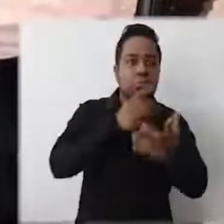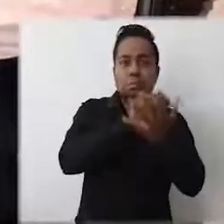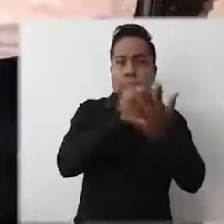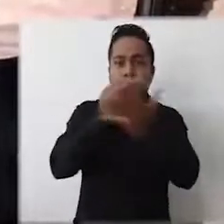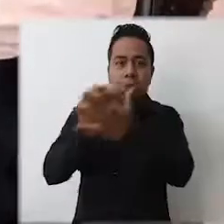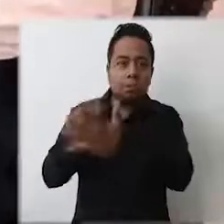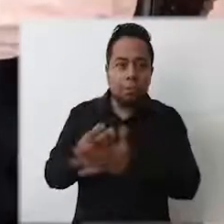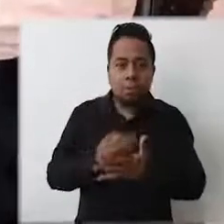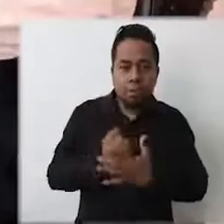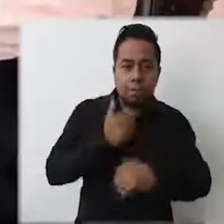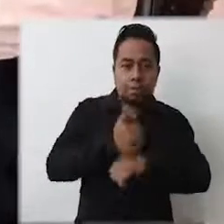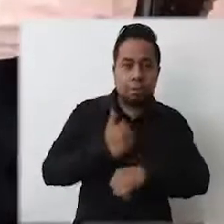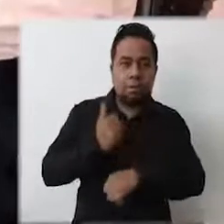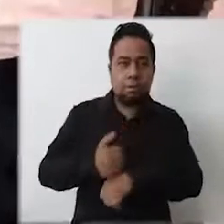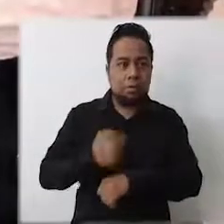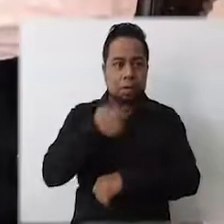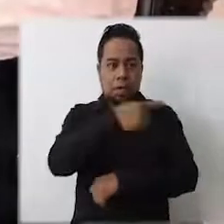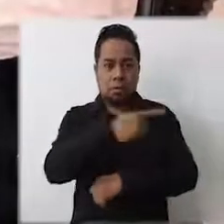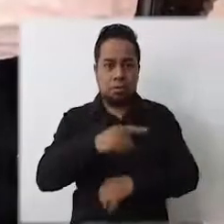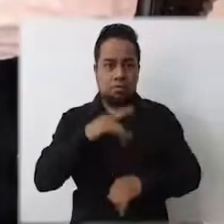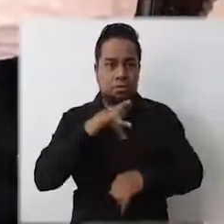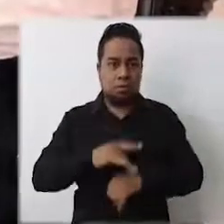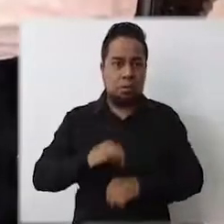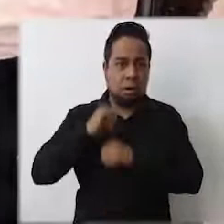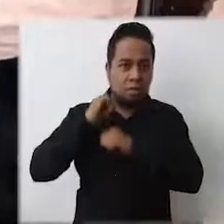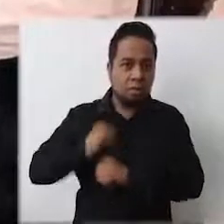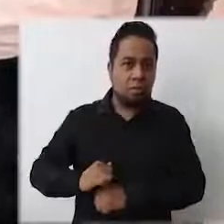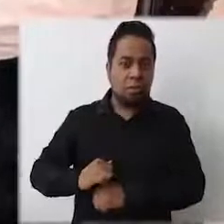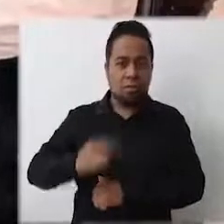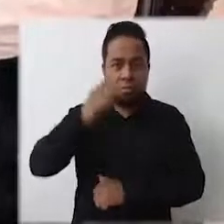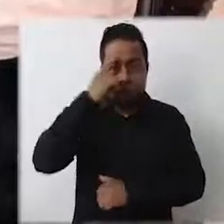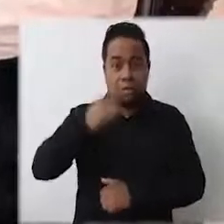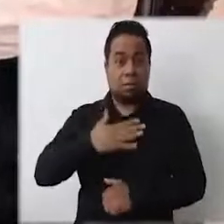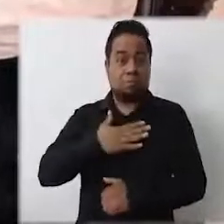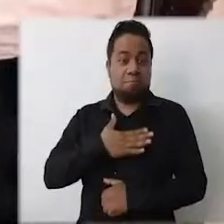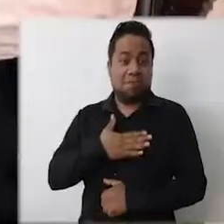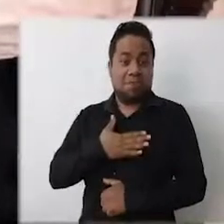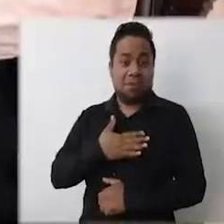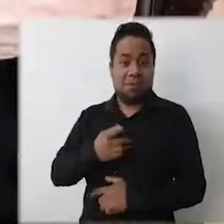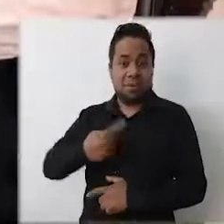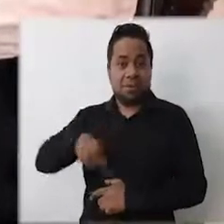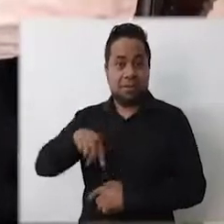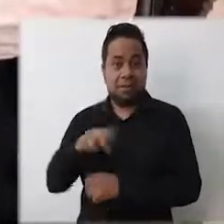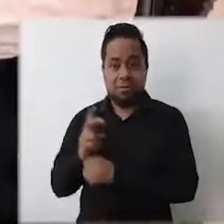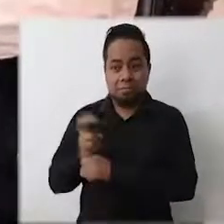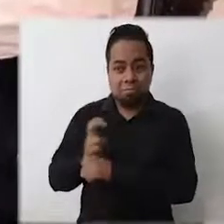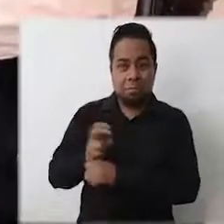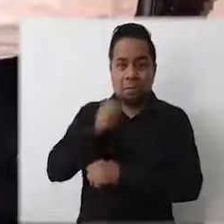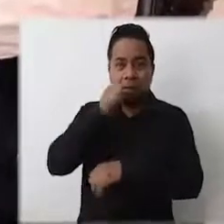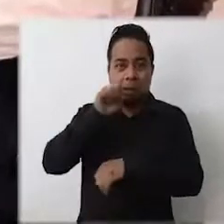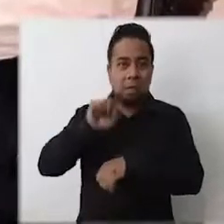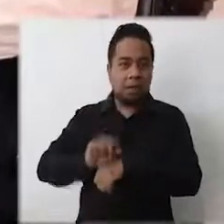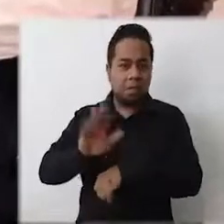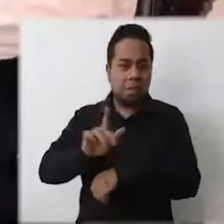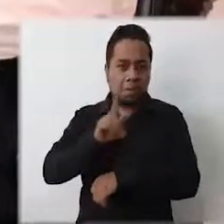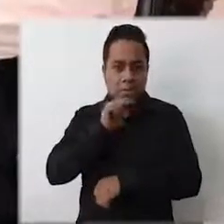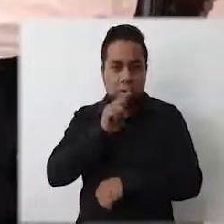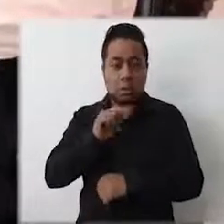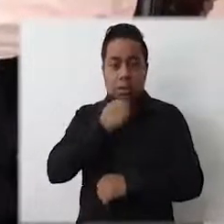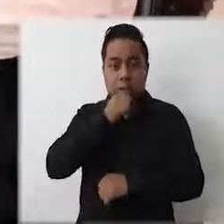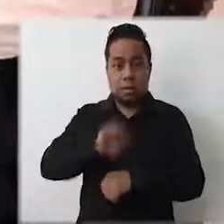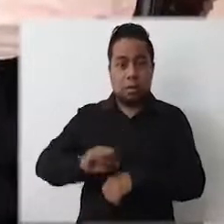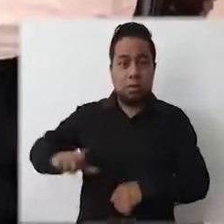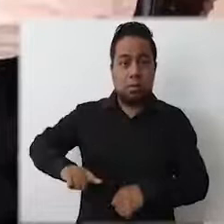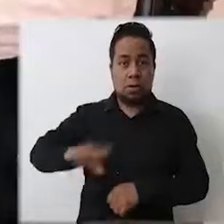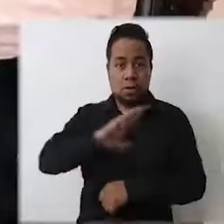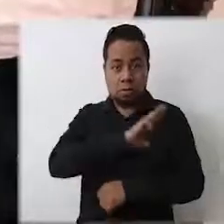Rosas como Protección Civil señala y destaca, así como las recomendaciones propias de que hace el señor presidente,